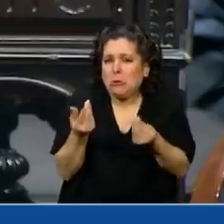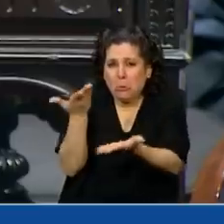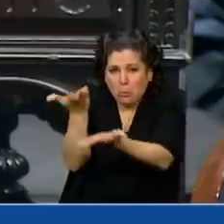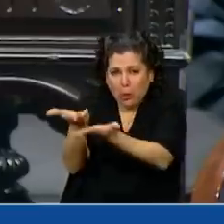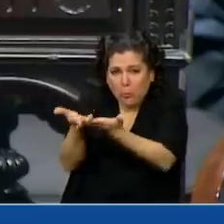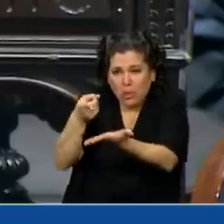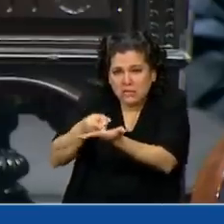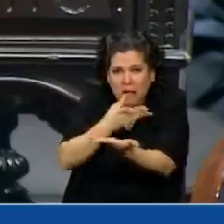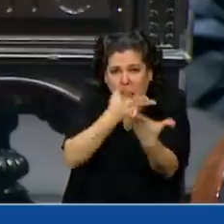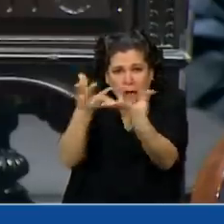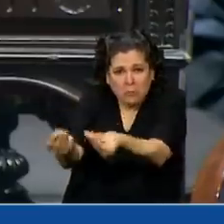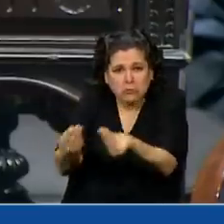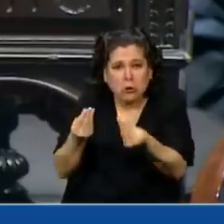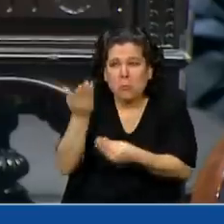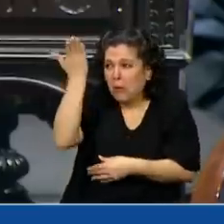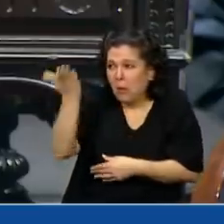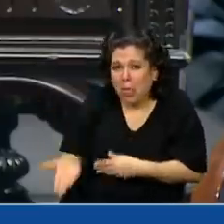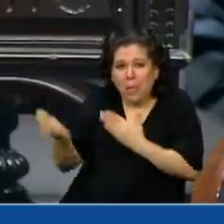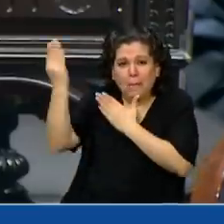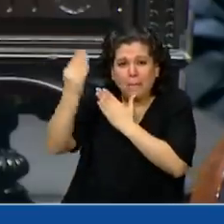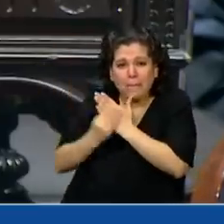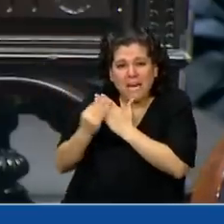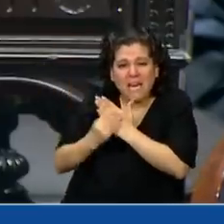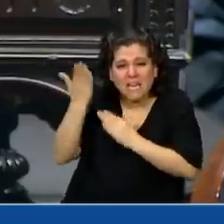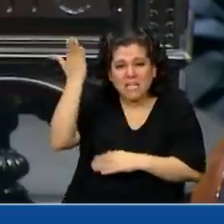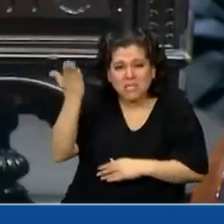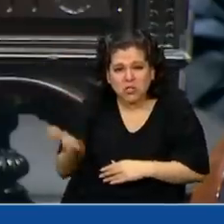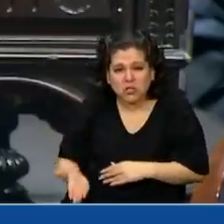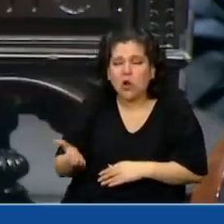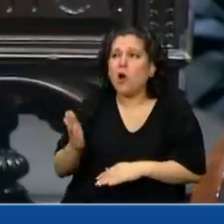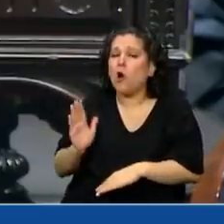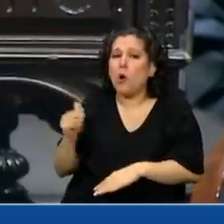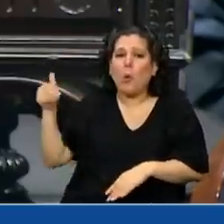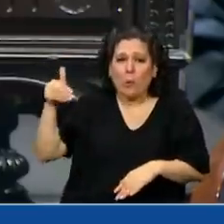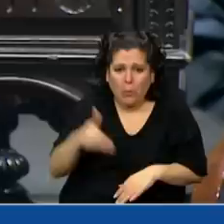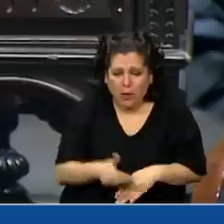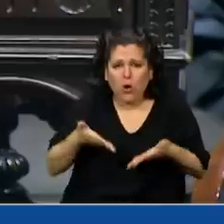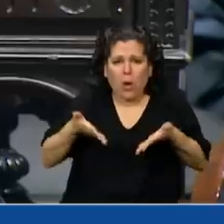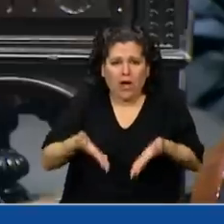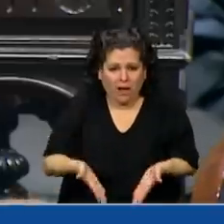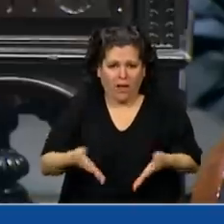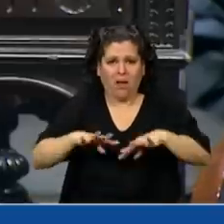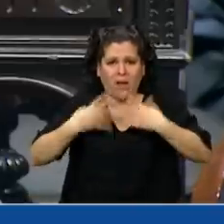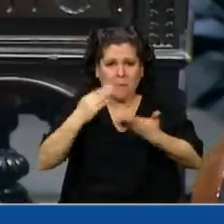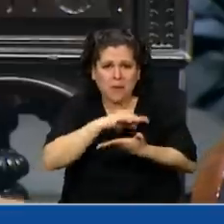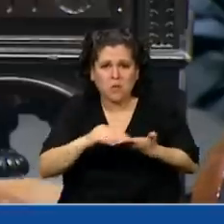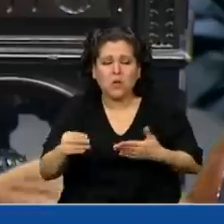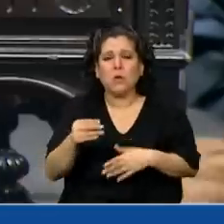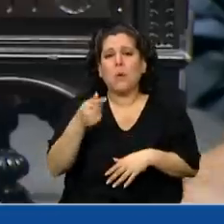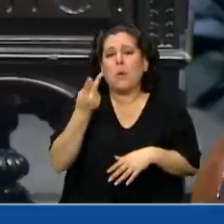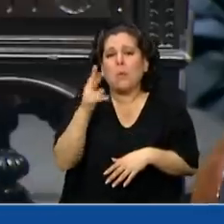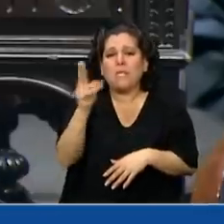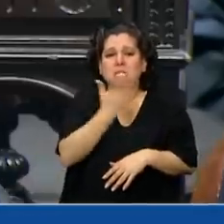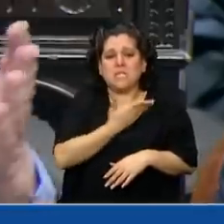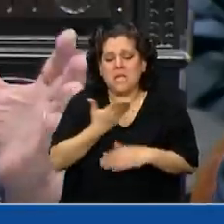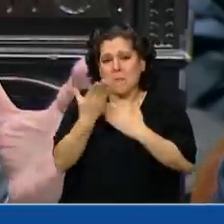propuesta de un ministro que vino acá y su viceministro dijo,